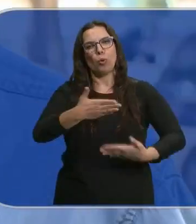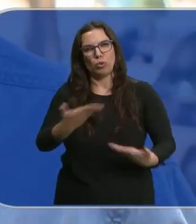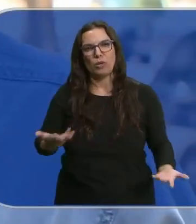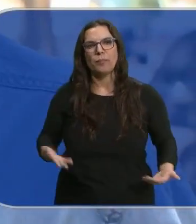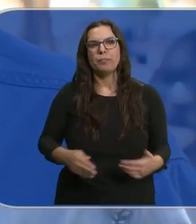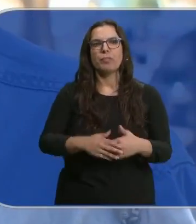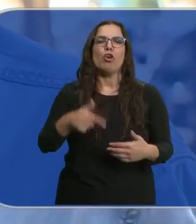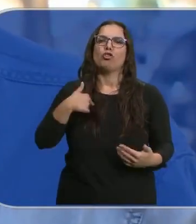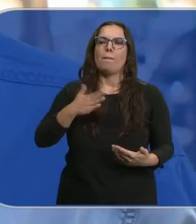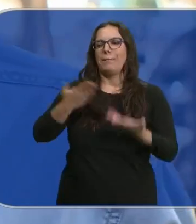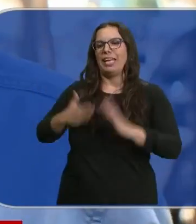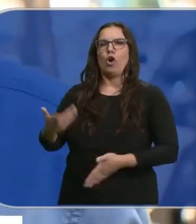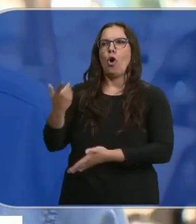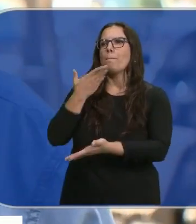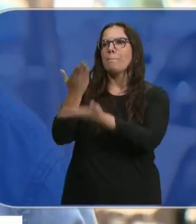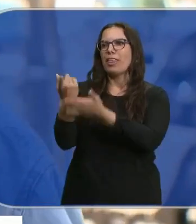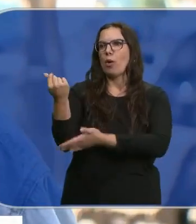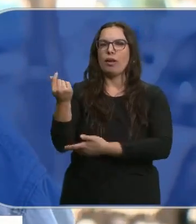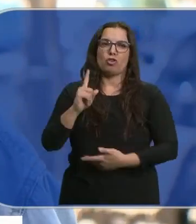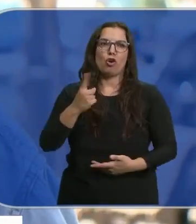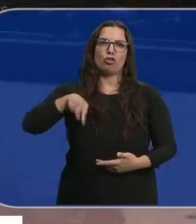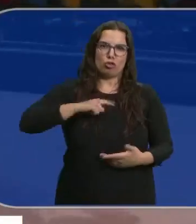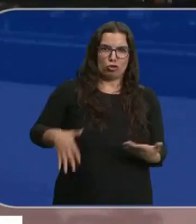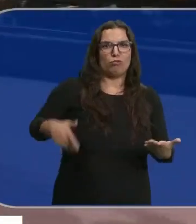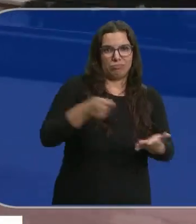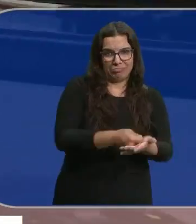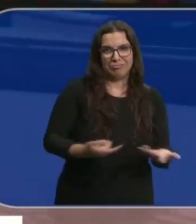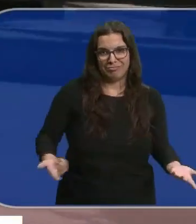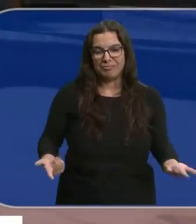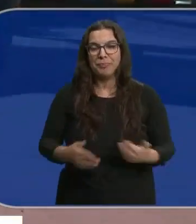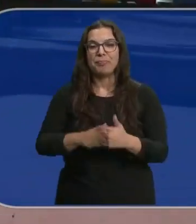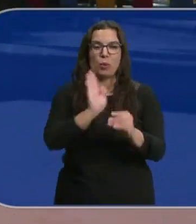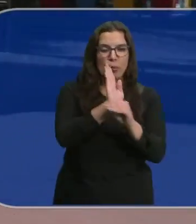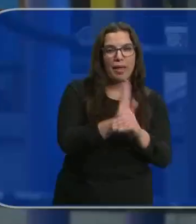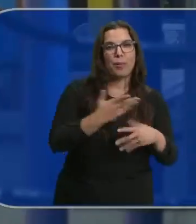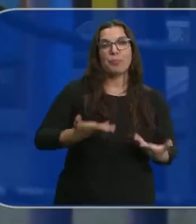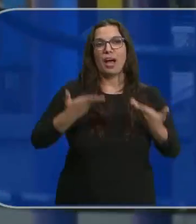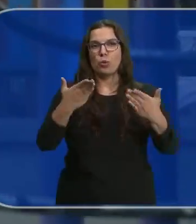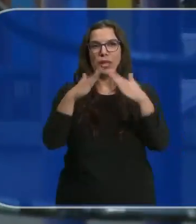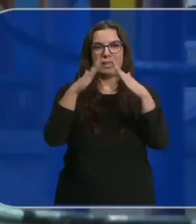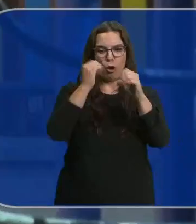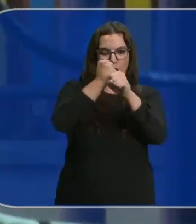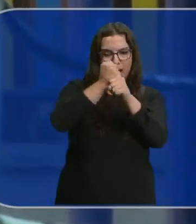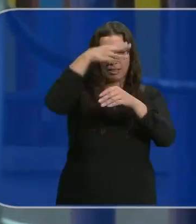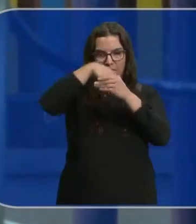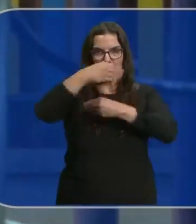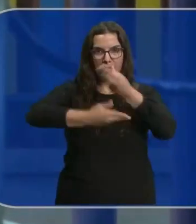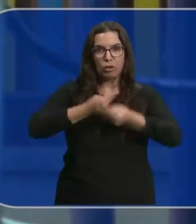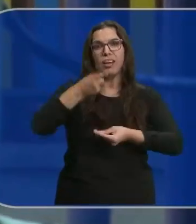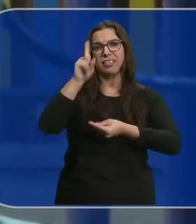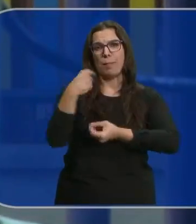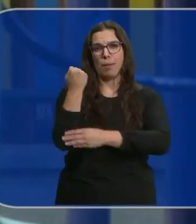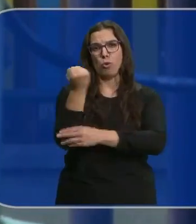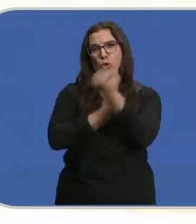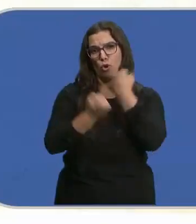voluntario. Yo no le pido nada a mi hijo, lo aportamos nosotros. Procuran cuidados, ayudan en el trabajo doméstico e incluso prestan